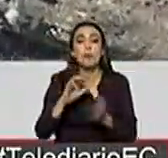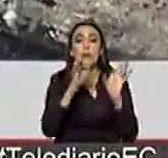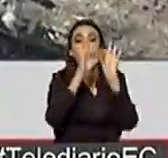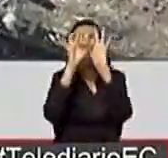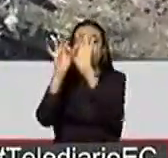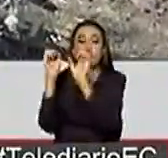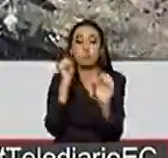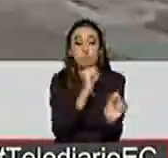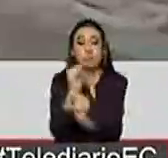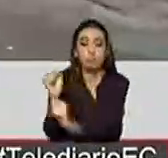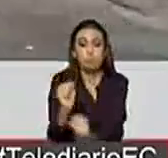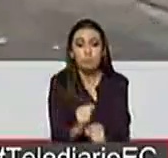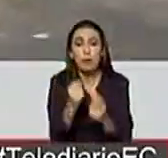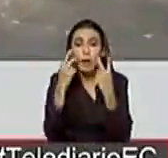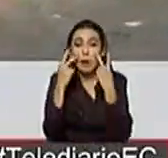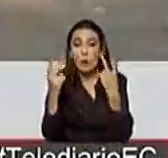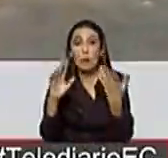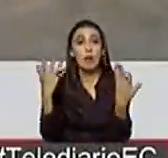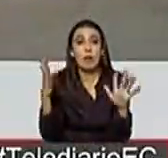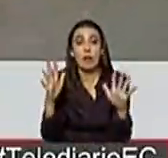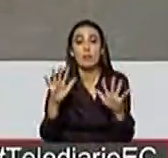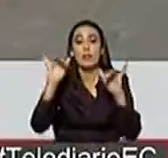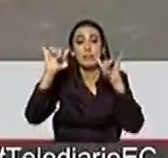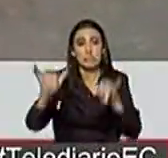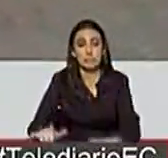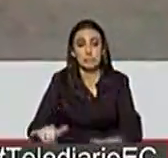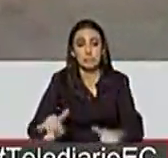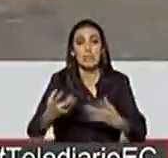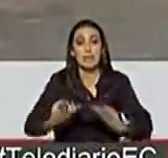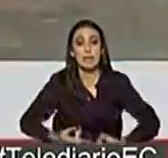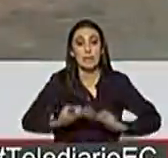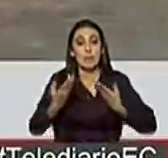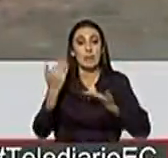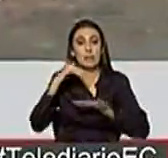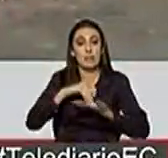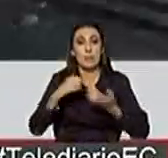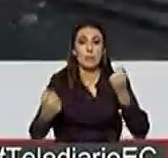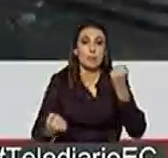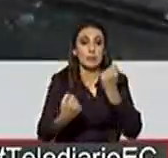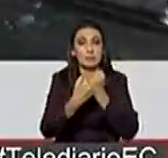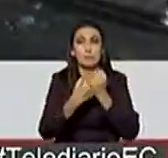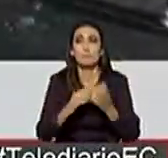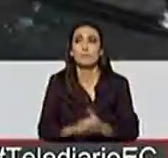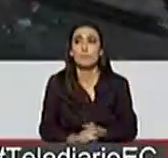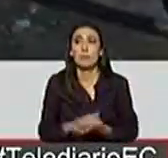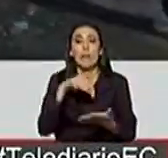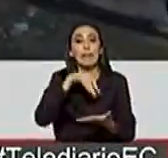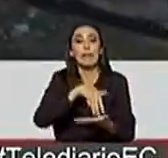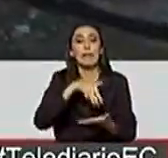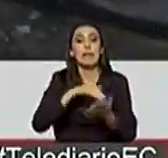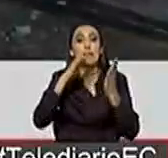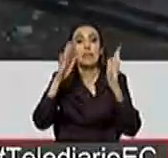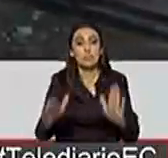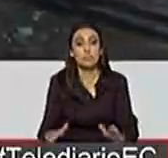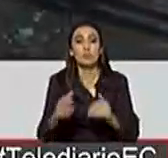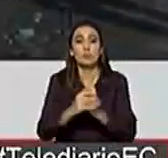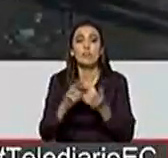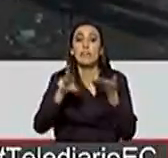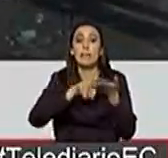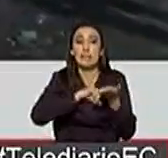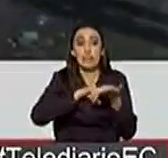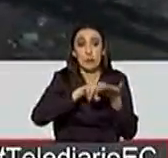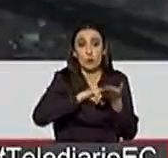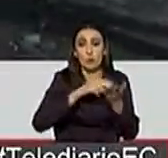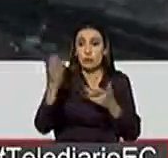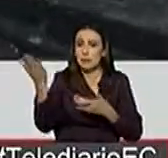ciudadanos patriotas que sin ninguna obligación se sumaron a esta tarea los estudiantes están aquí van a venir a reunirse aquí